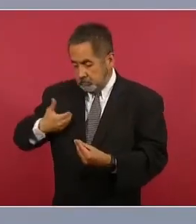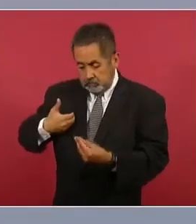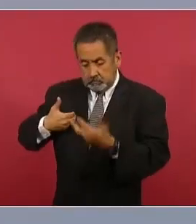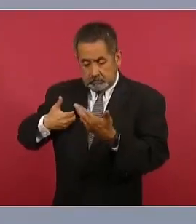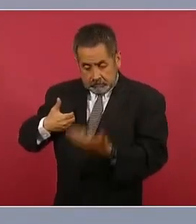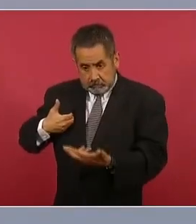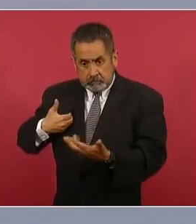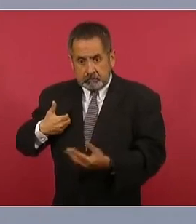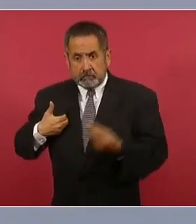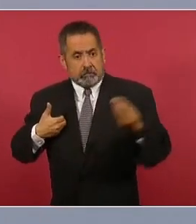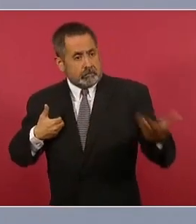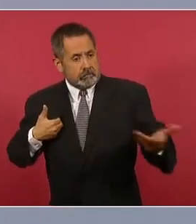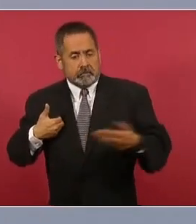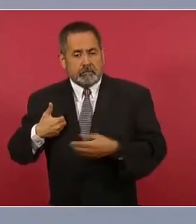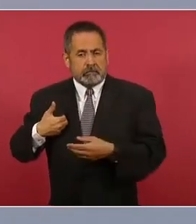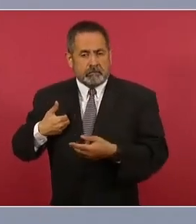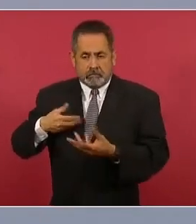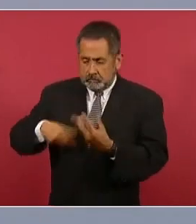para